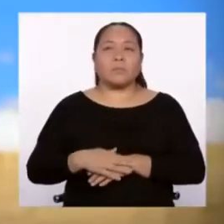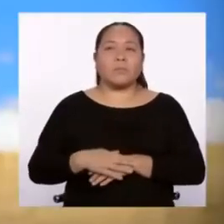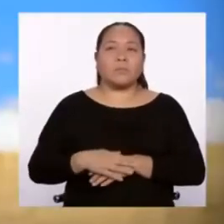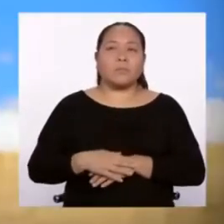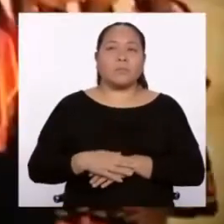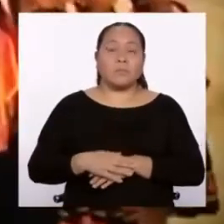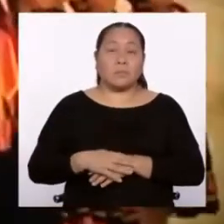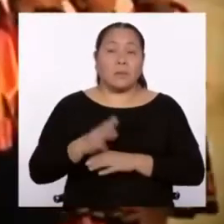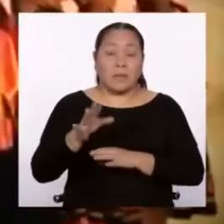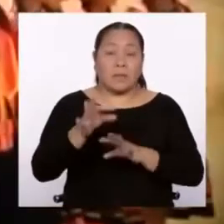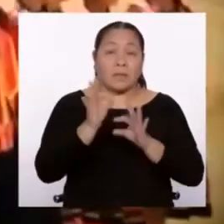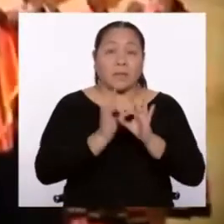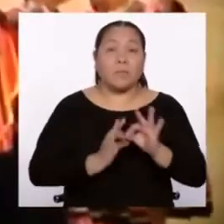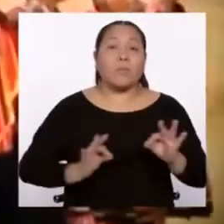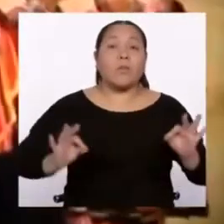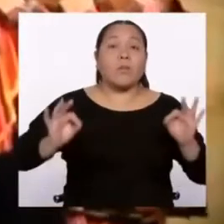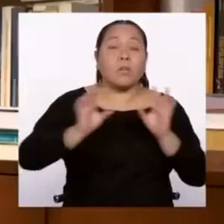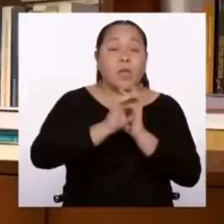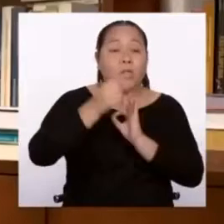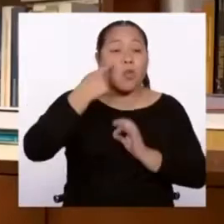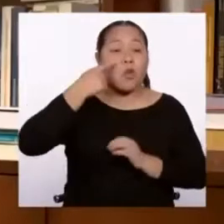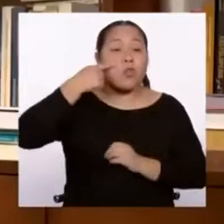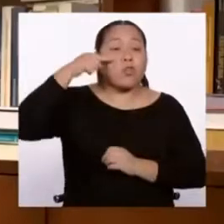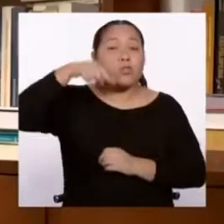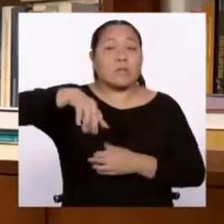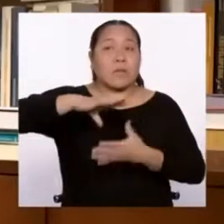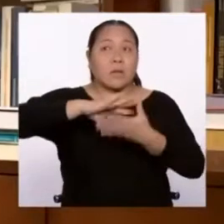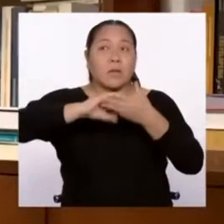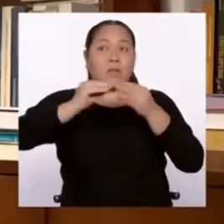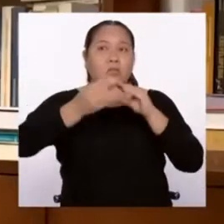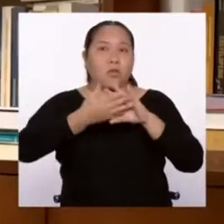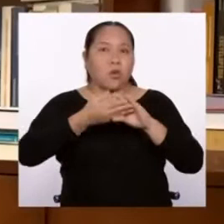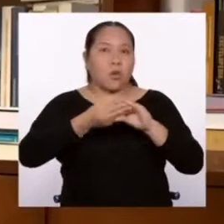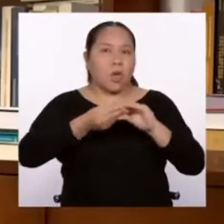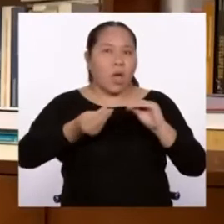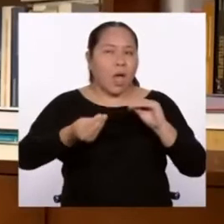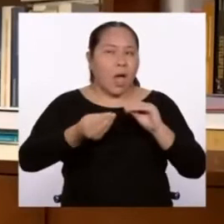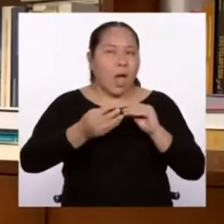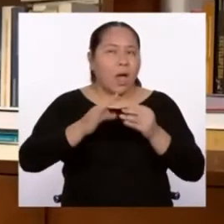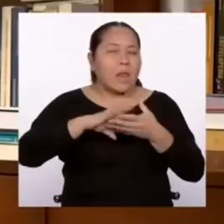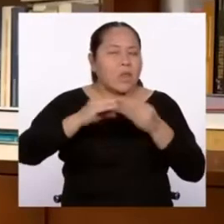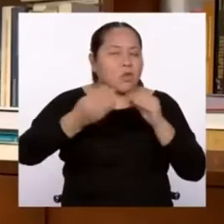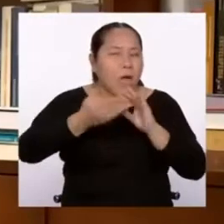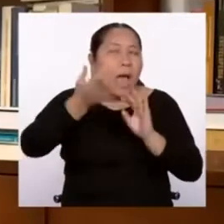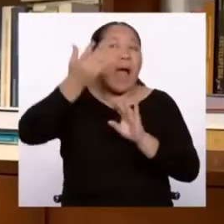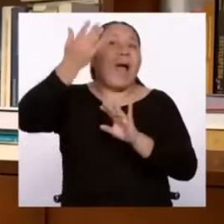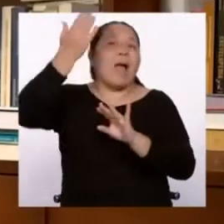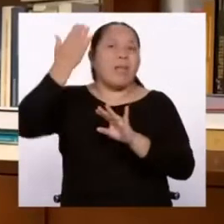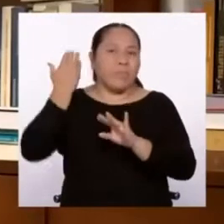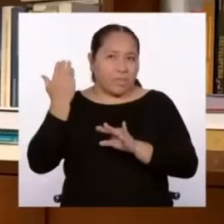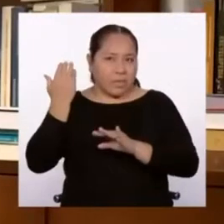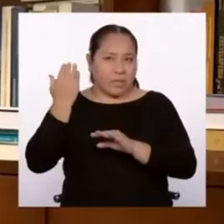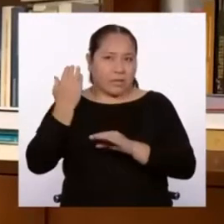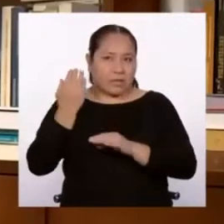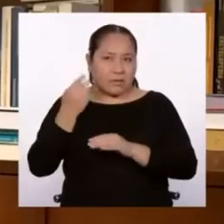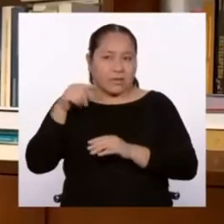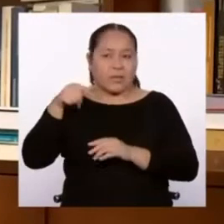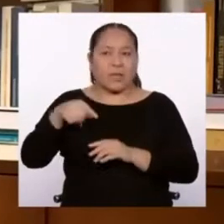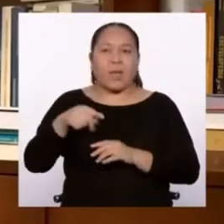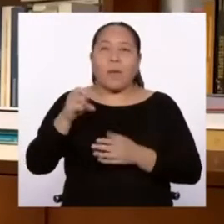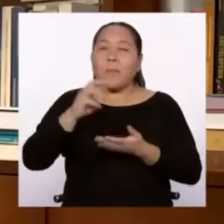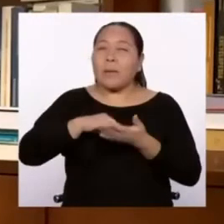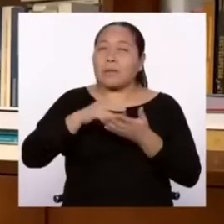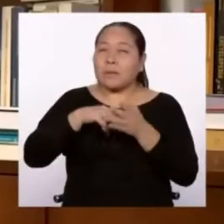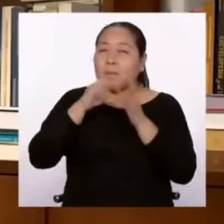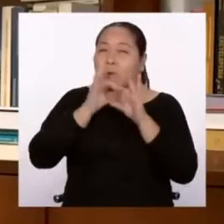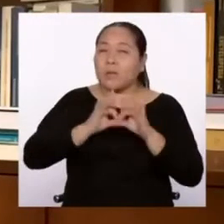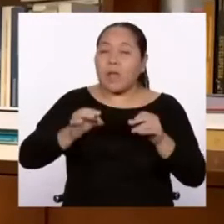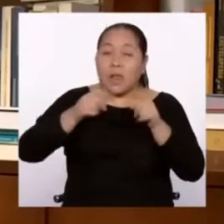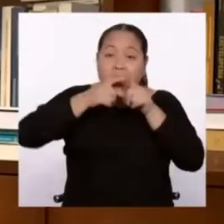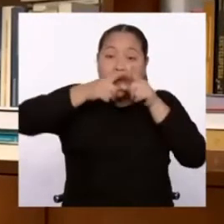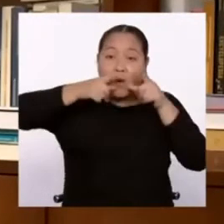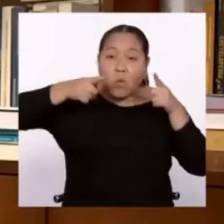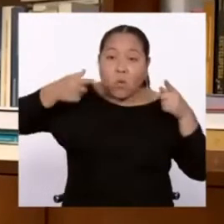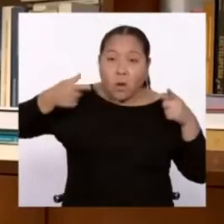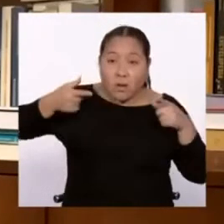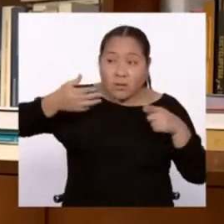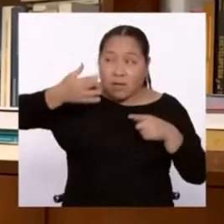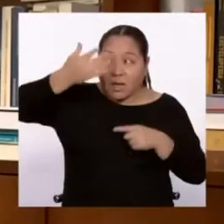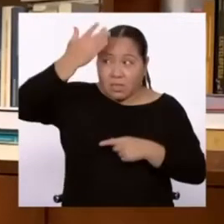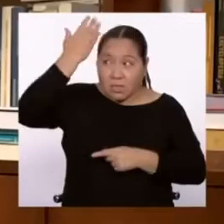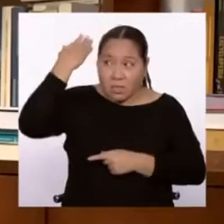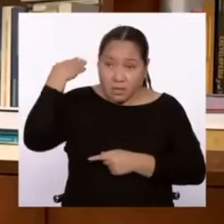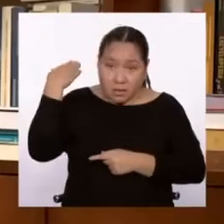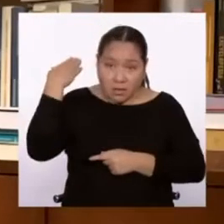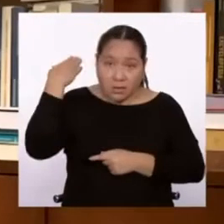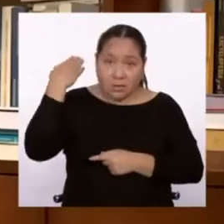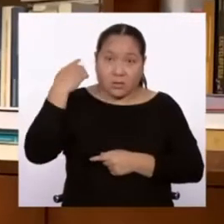Es importante conocer la historia, la prehistoria, ¿no es cierto?, sobre todo lingüística de nuestro